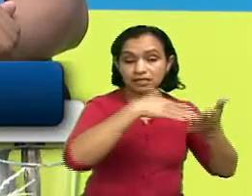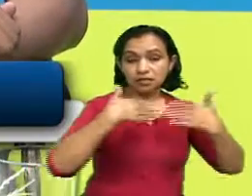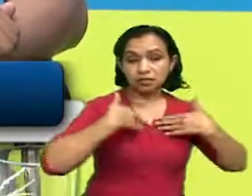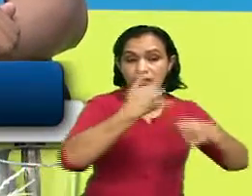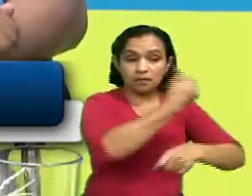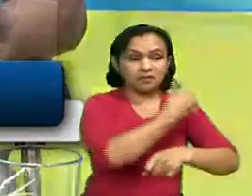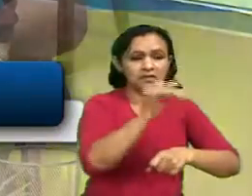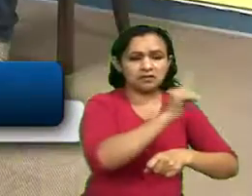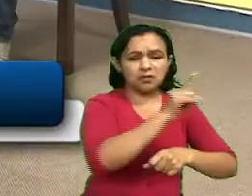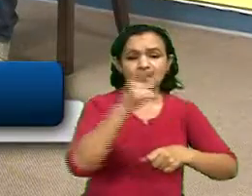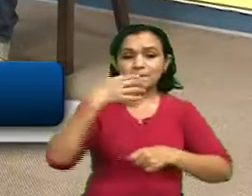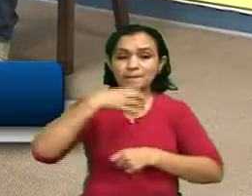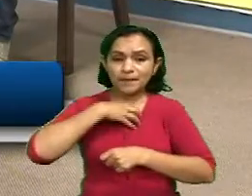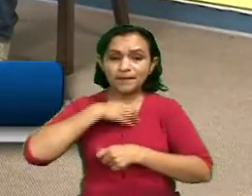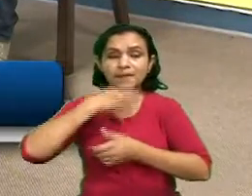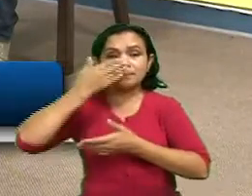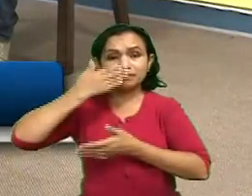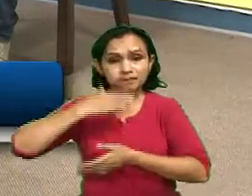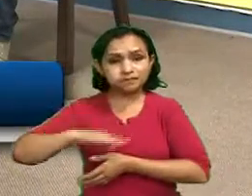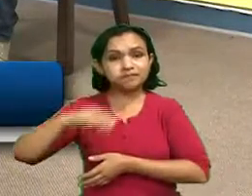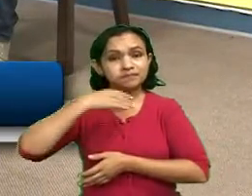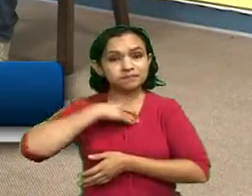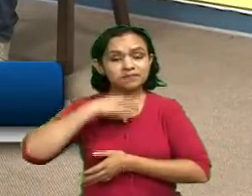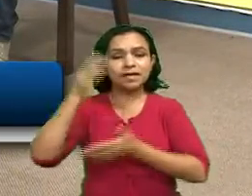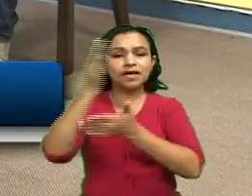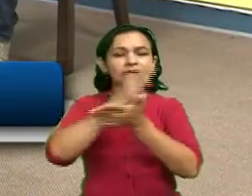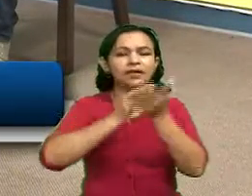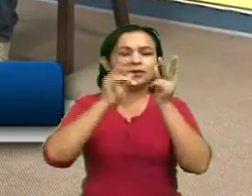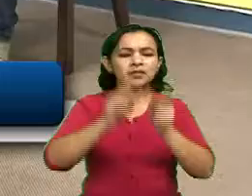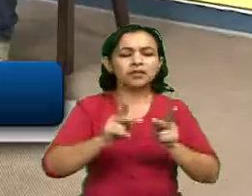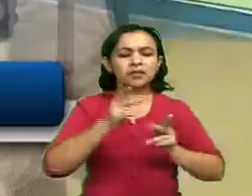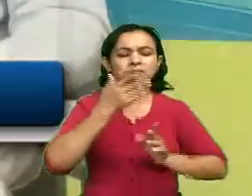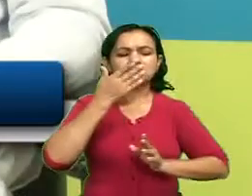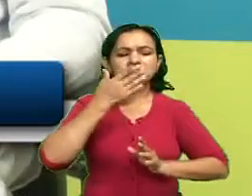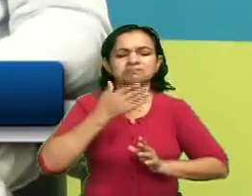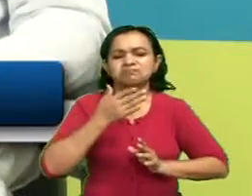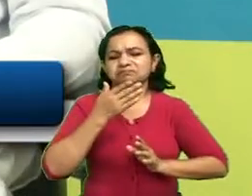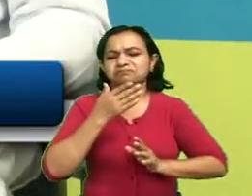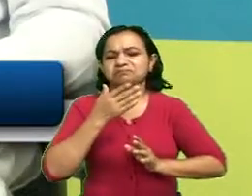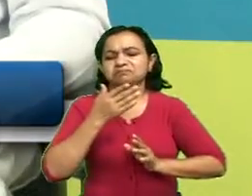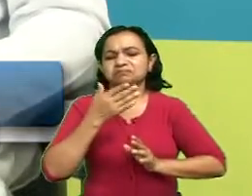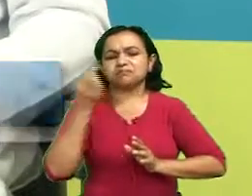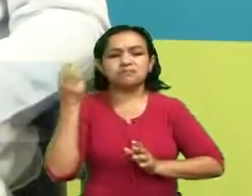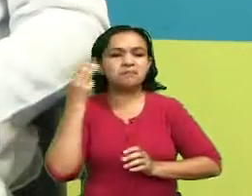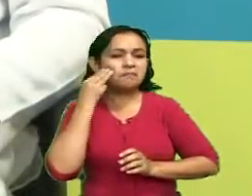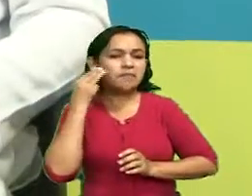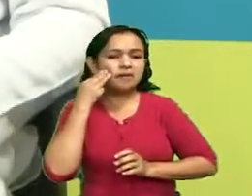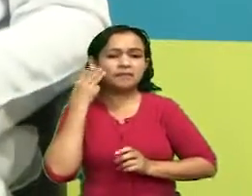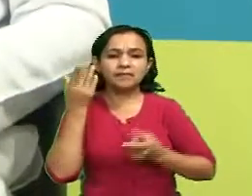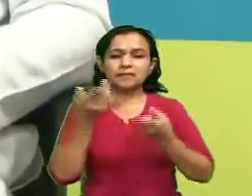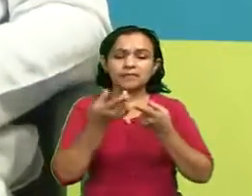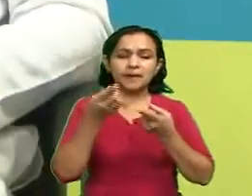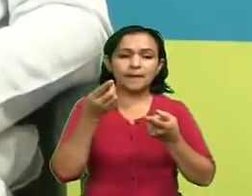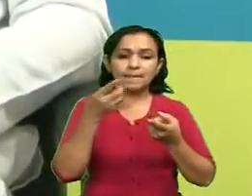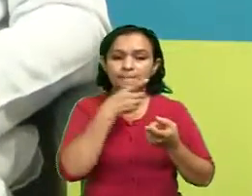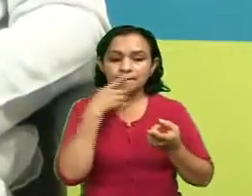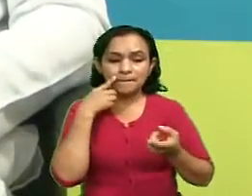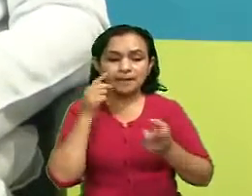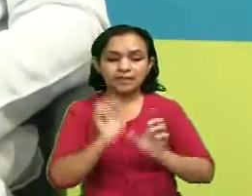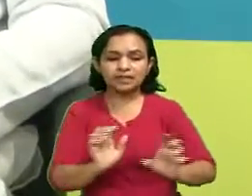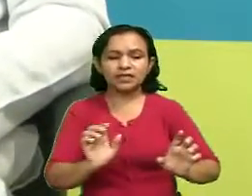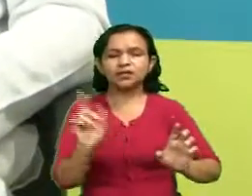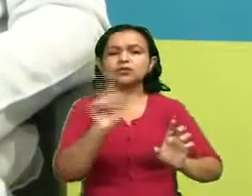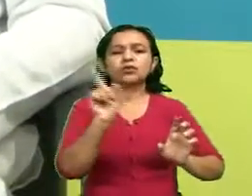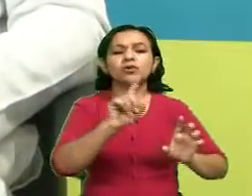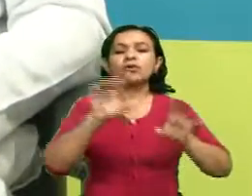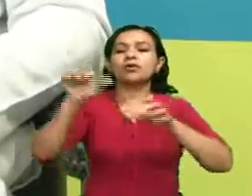médico. Así es, igual manera, hay muchos pacientes que abandonan porque a veces las mamás o el tutor que anda con el niño dice,